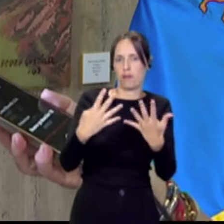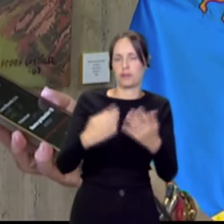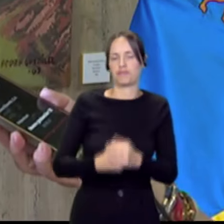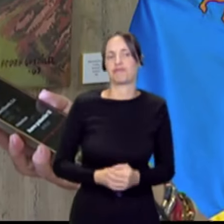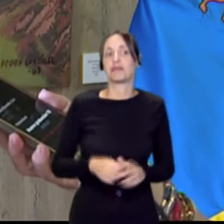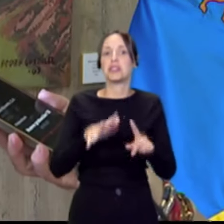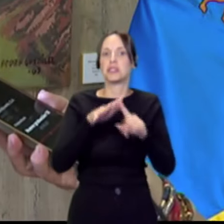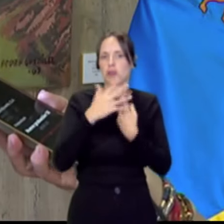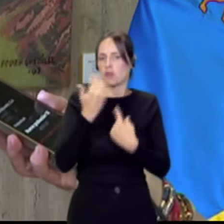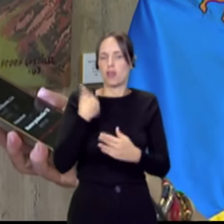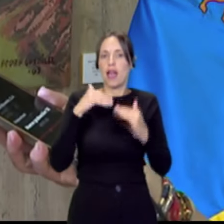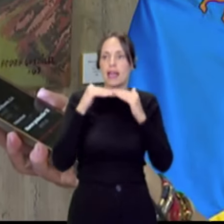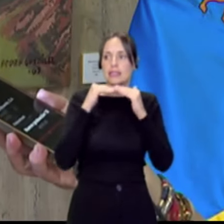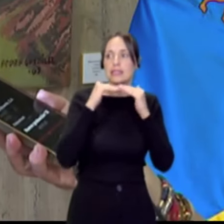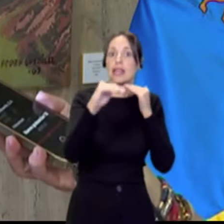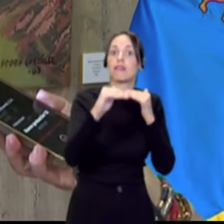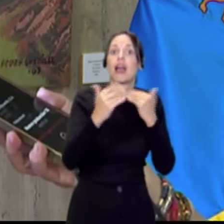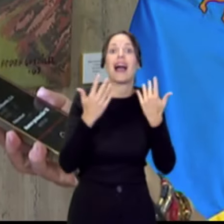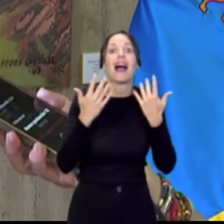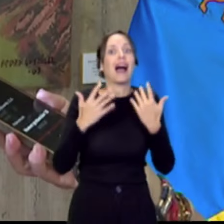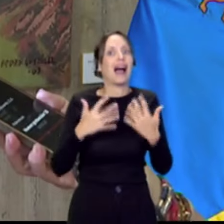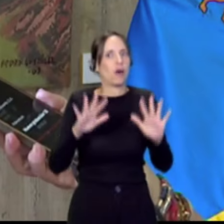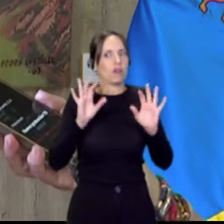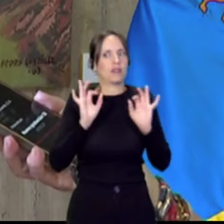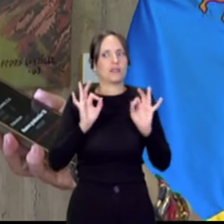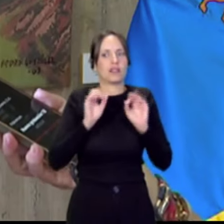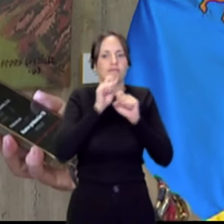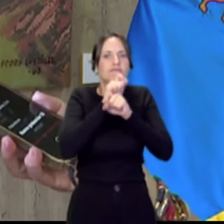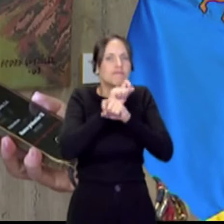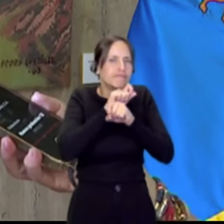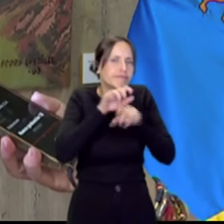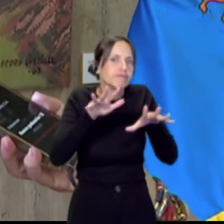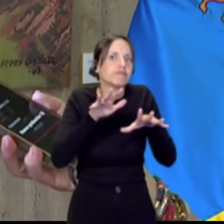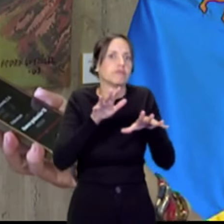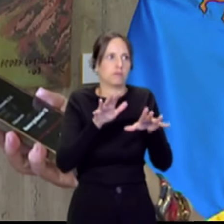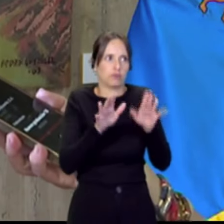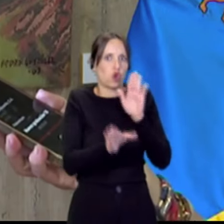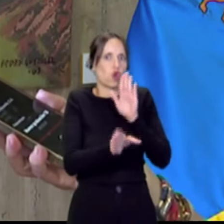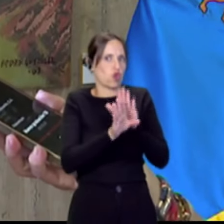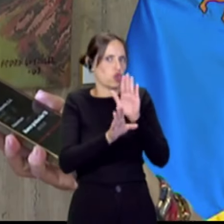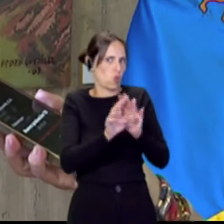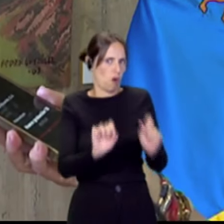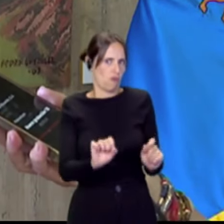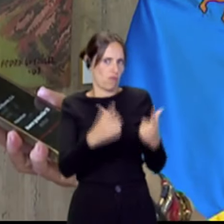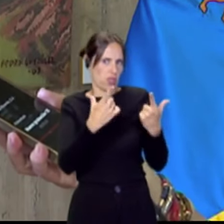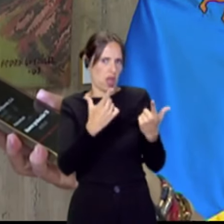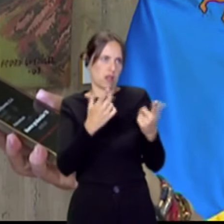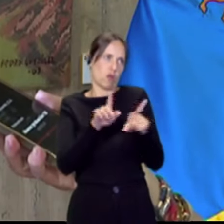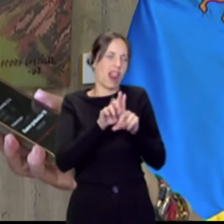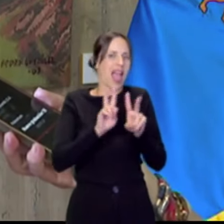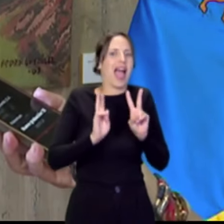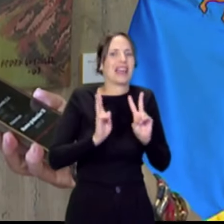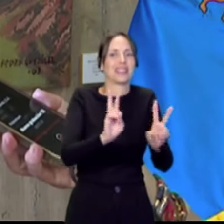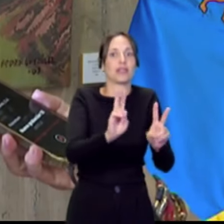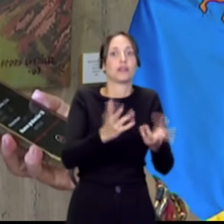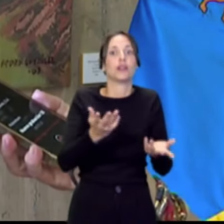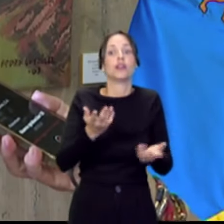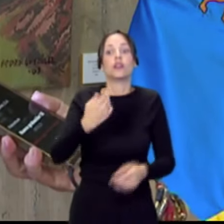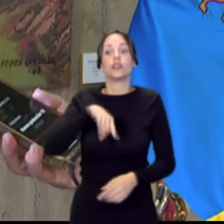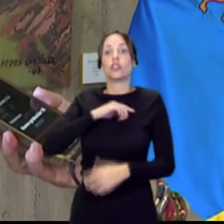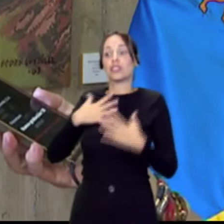está estabilizada, aunque es verdad que el brote como tal sigue declarado activo y colaboramos con